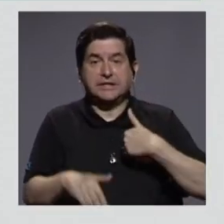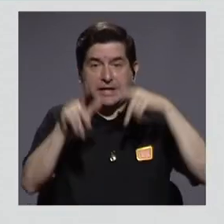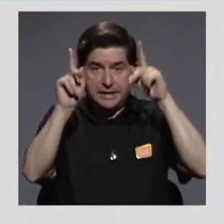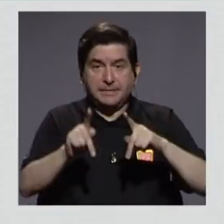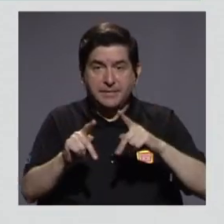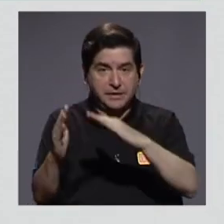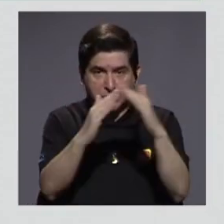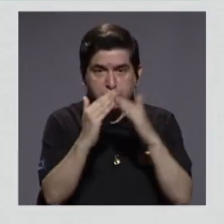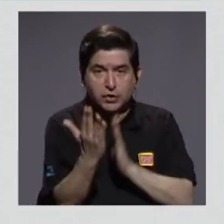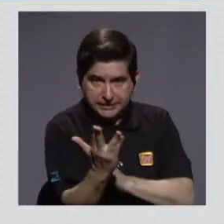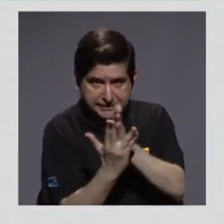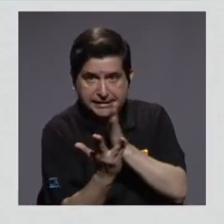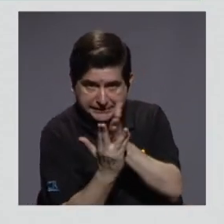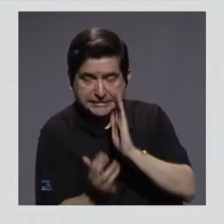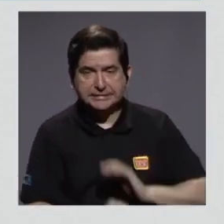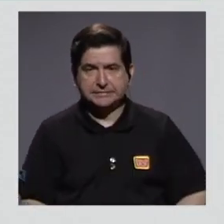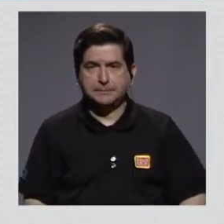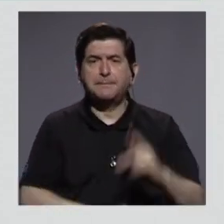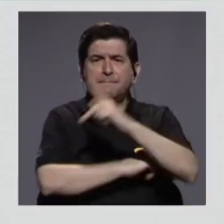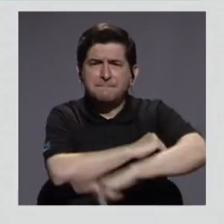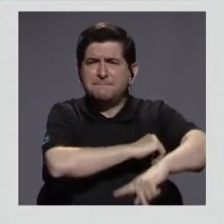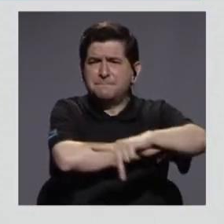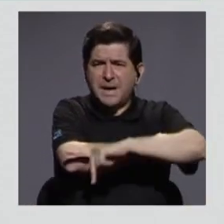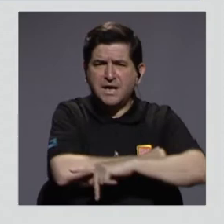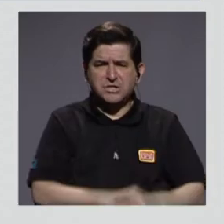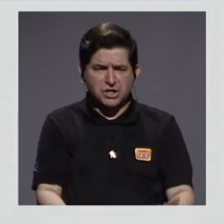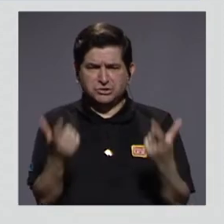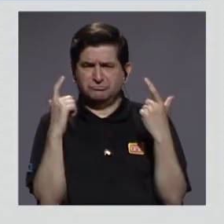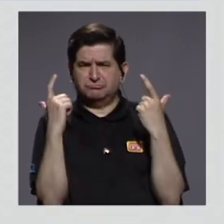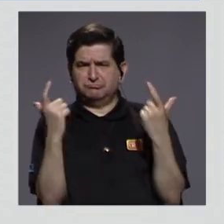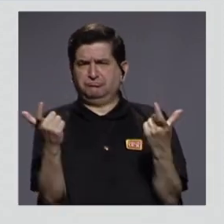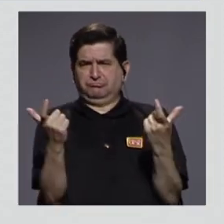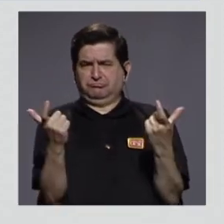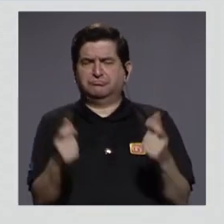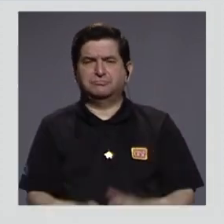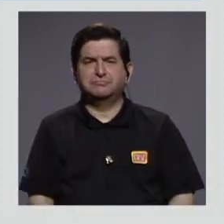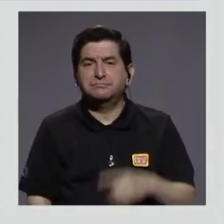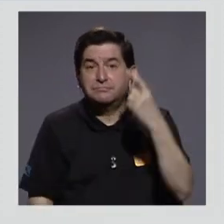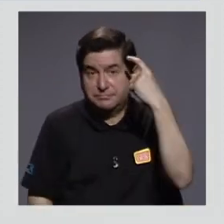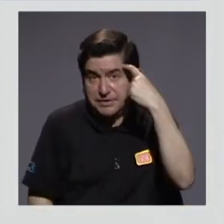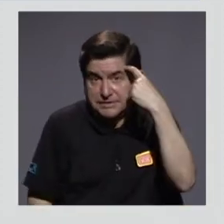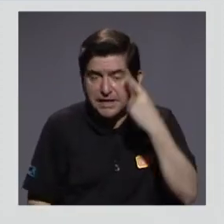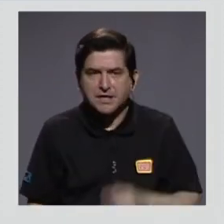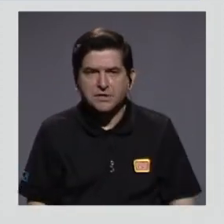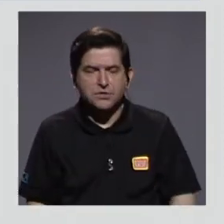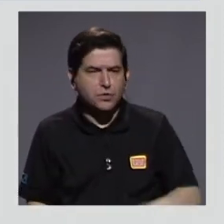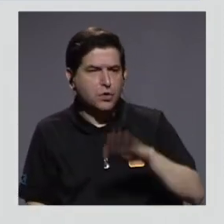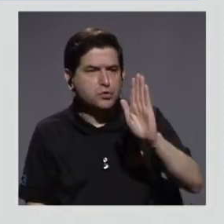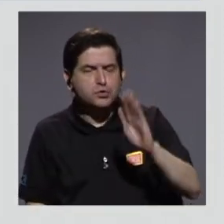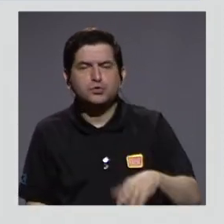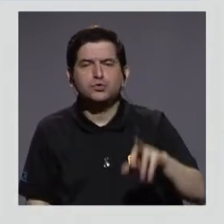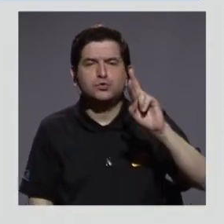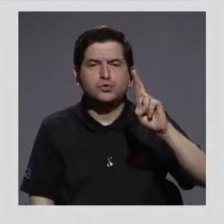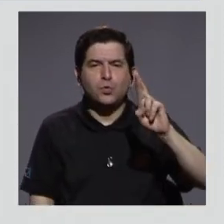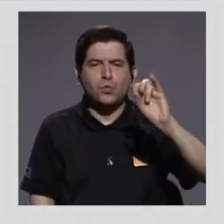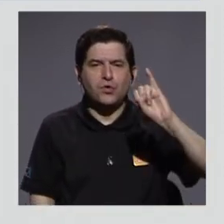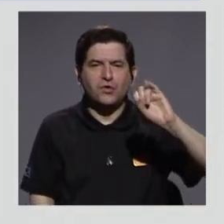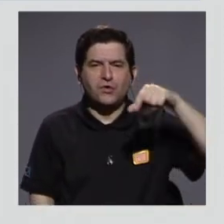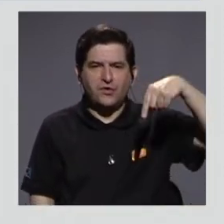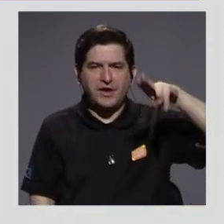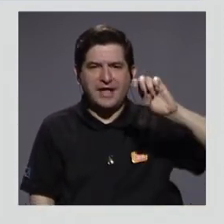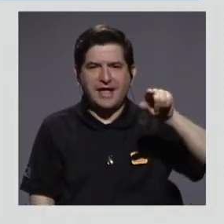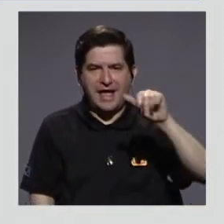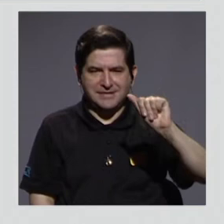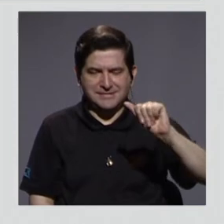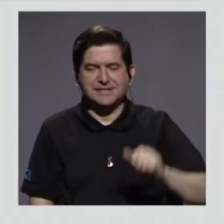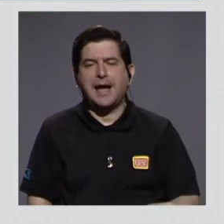la población países que son más ricos en términos de riqueza material son